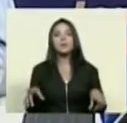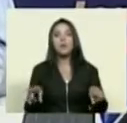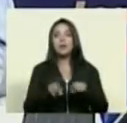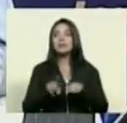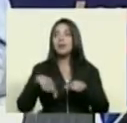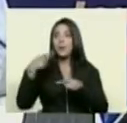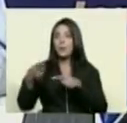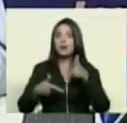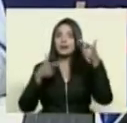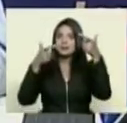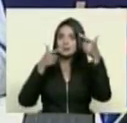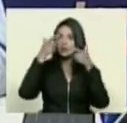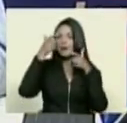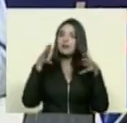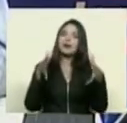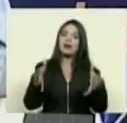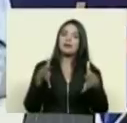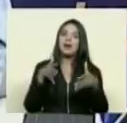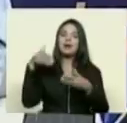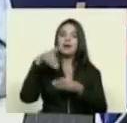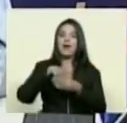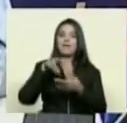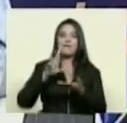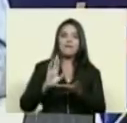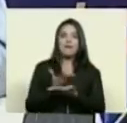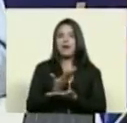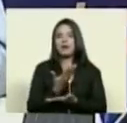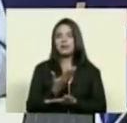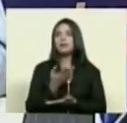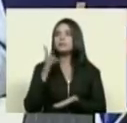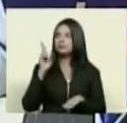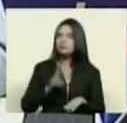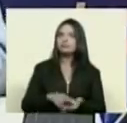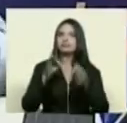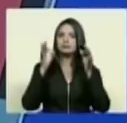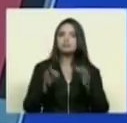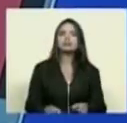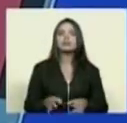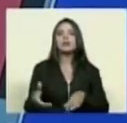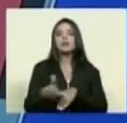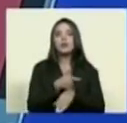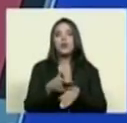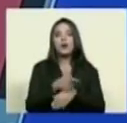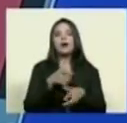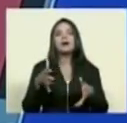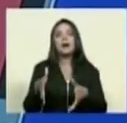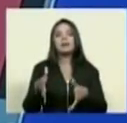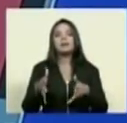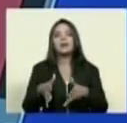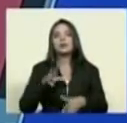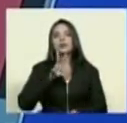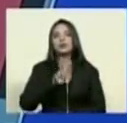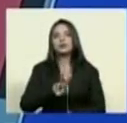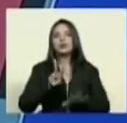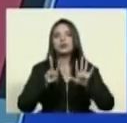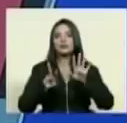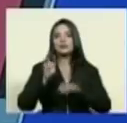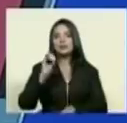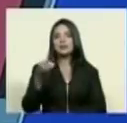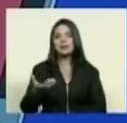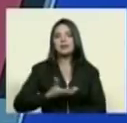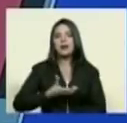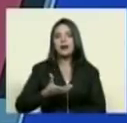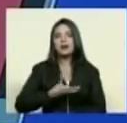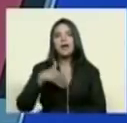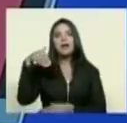Chávez les ganara el referendo que resultó confirmatorio de su mandato, ganamos 270 alcaldías en